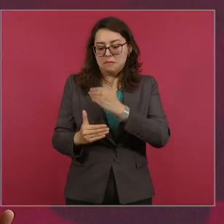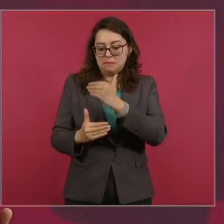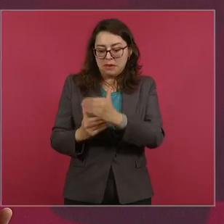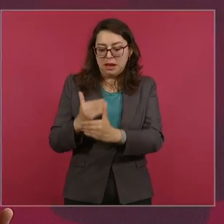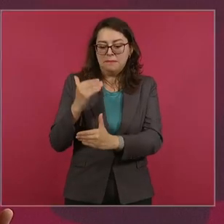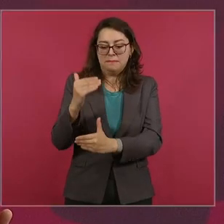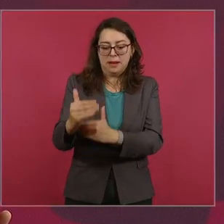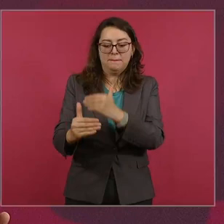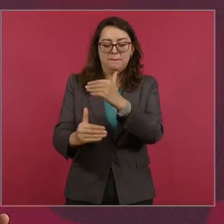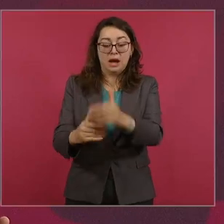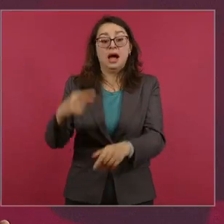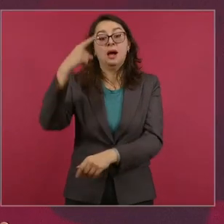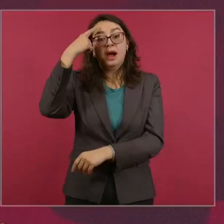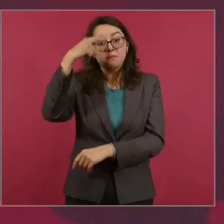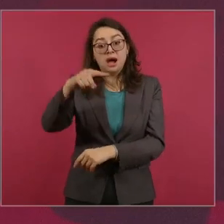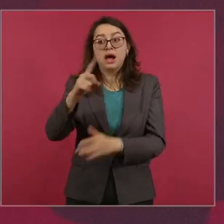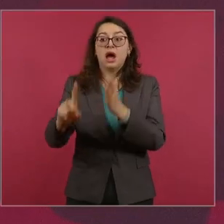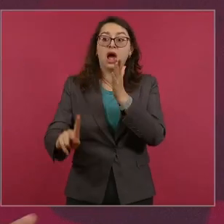desarrollo